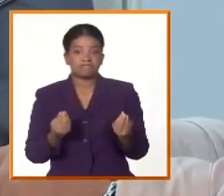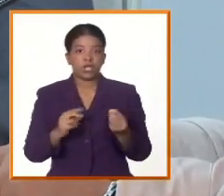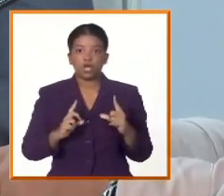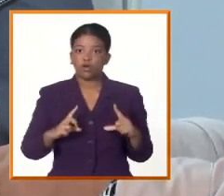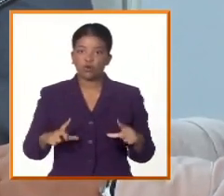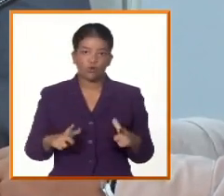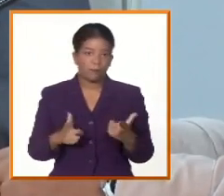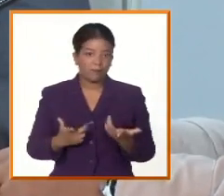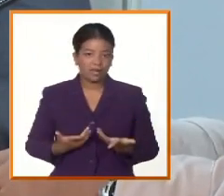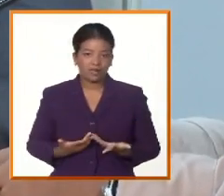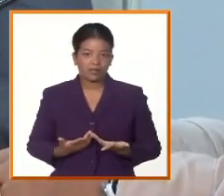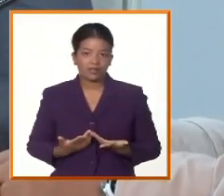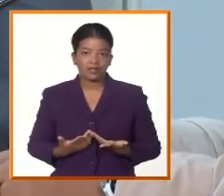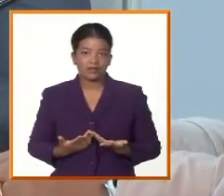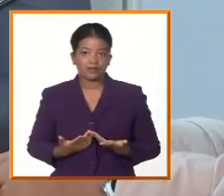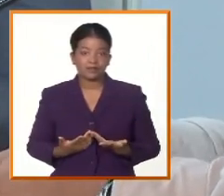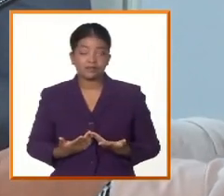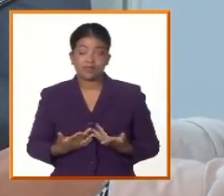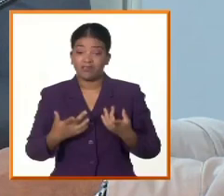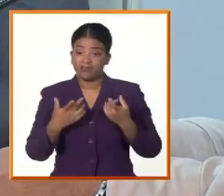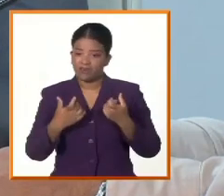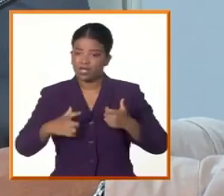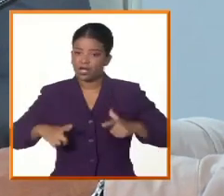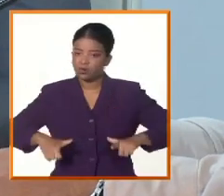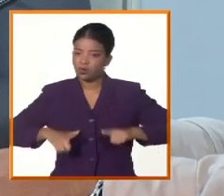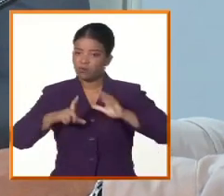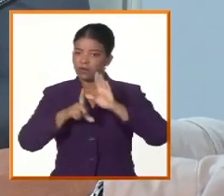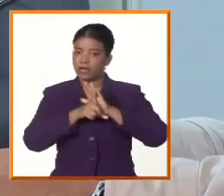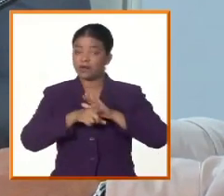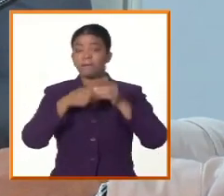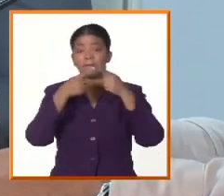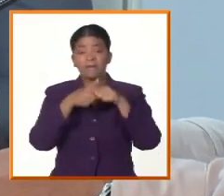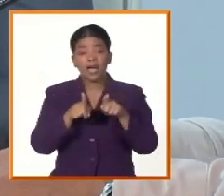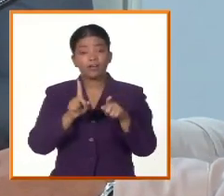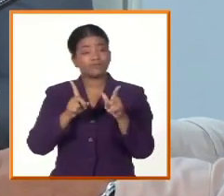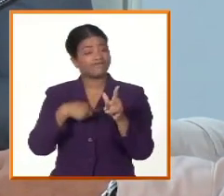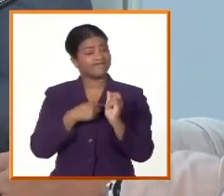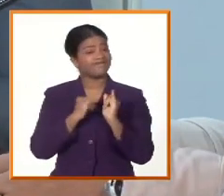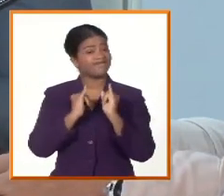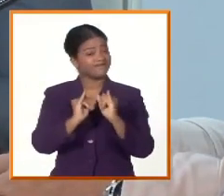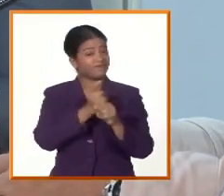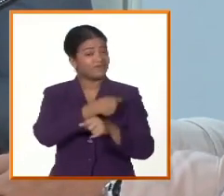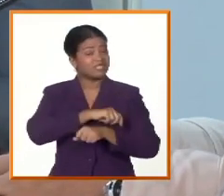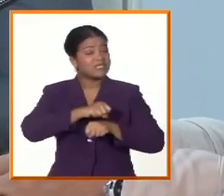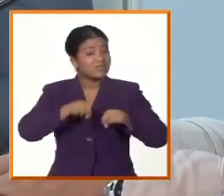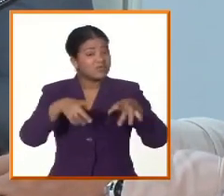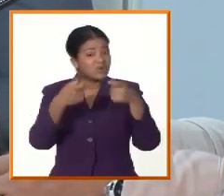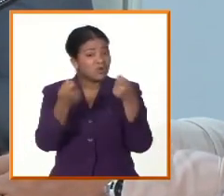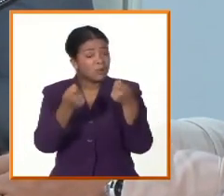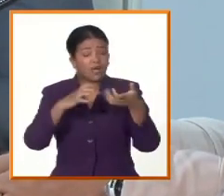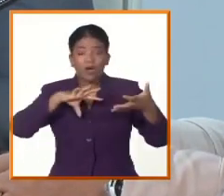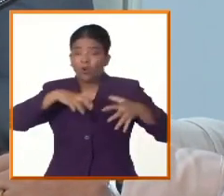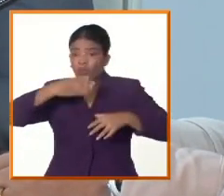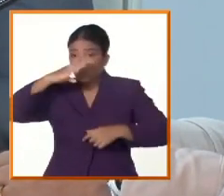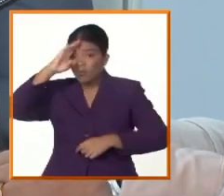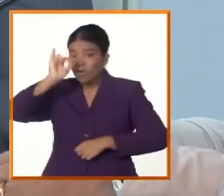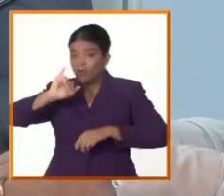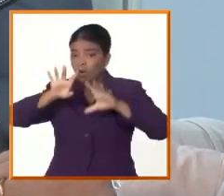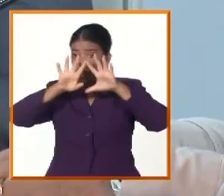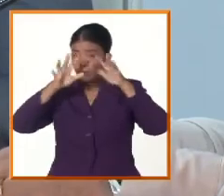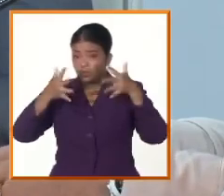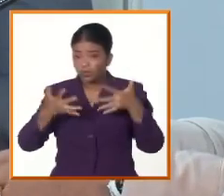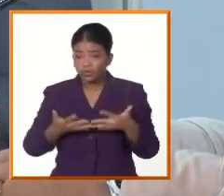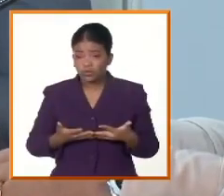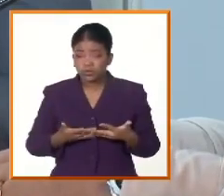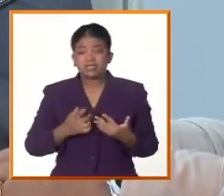de trabajo porque realmente ser el indicador más importante porque tiene que saber nuestro pueblo que en medio de una situación económica compleja en Cuba y en el mundo nuestro ley